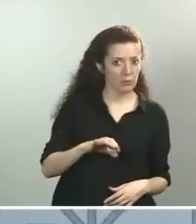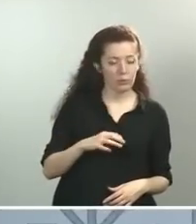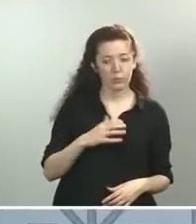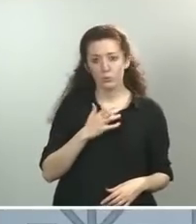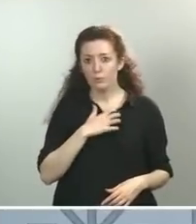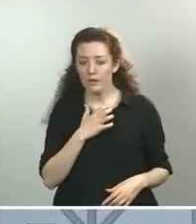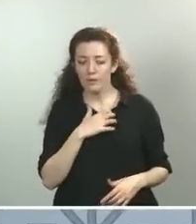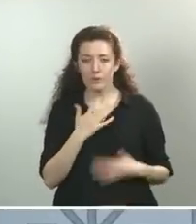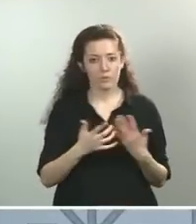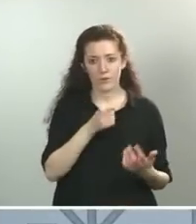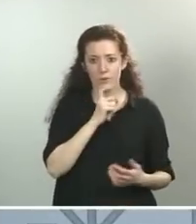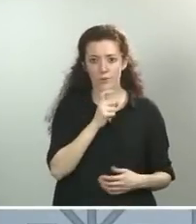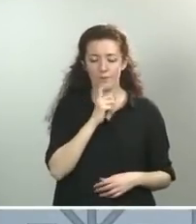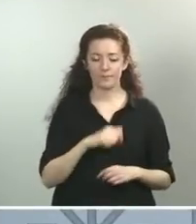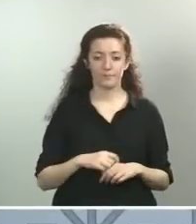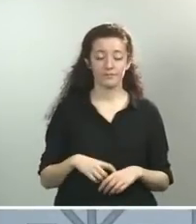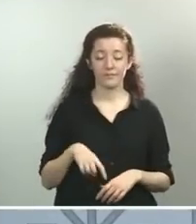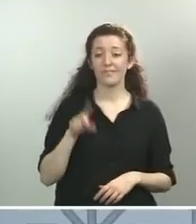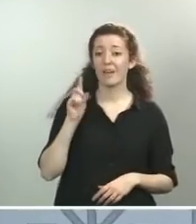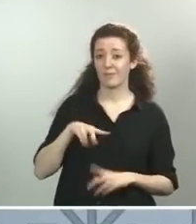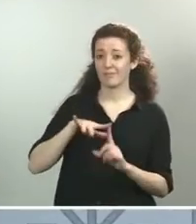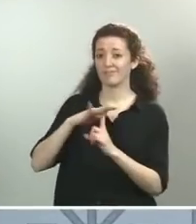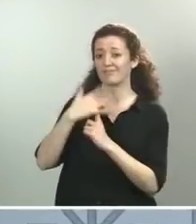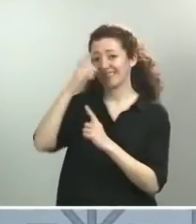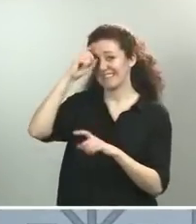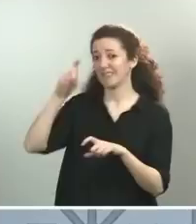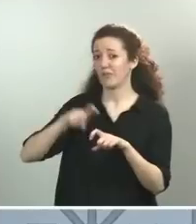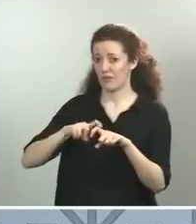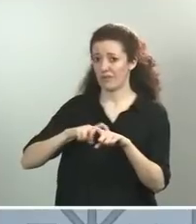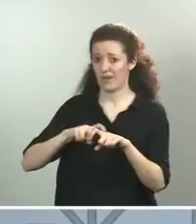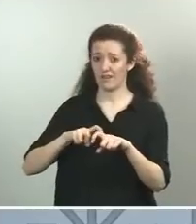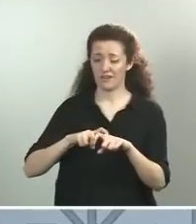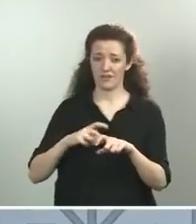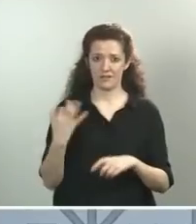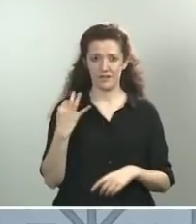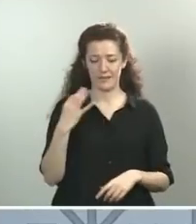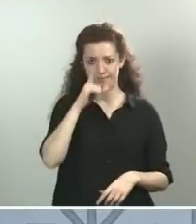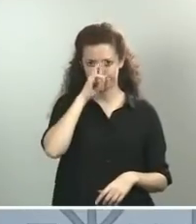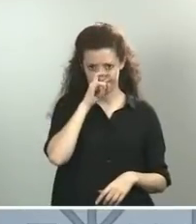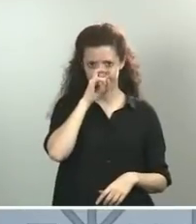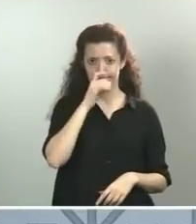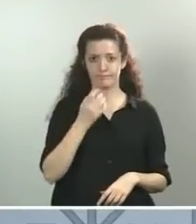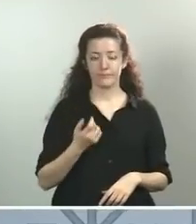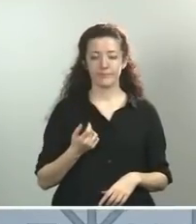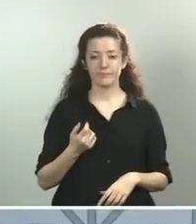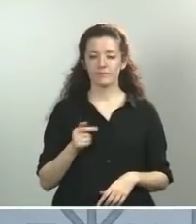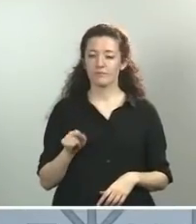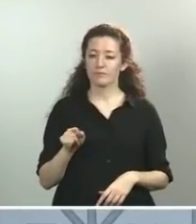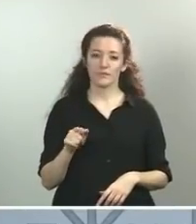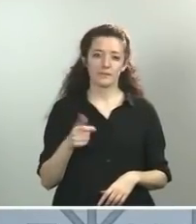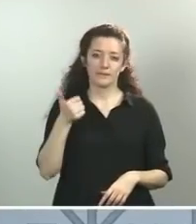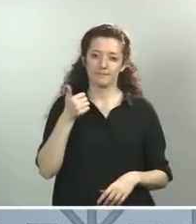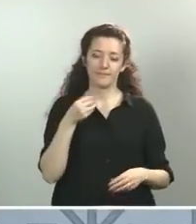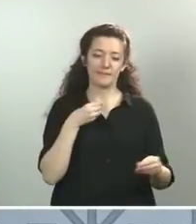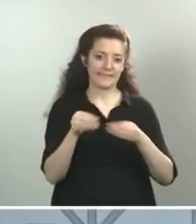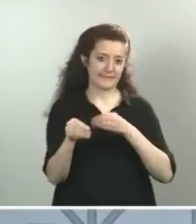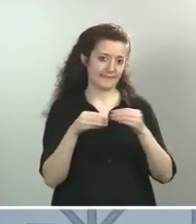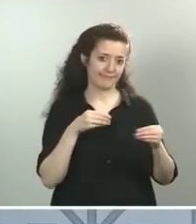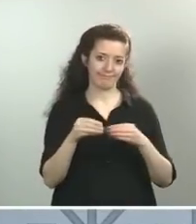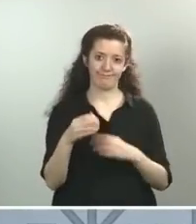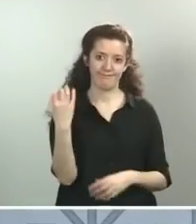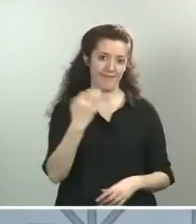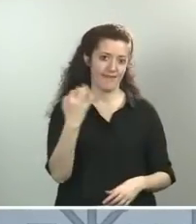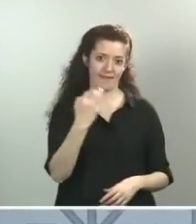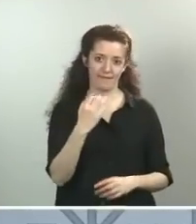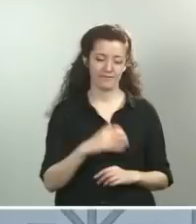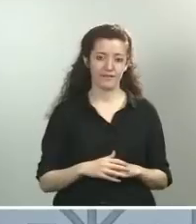condiciones psicológicas, que hai que tener en cuenta, e nisto, por tanto, hai que ser moi flexible, hai que ser moi flexible, hai